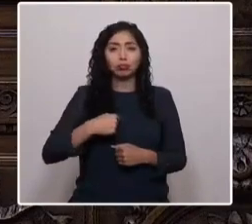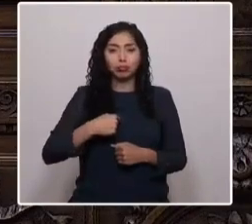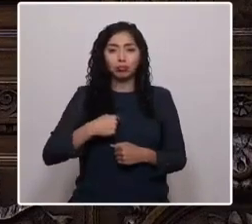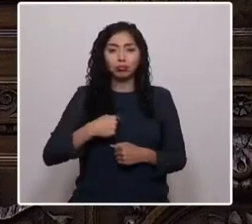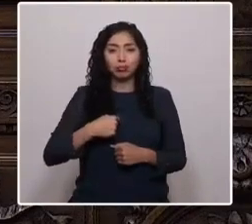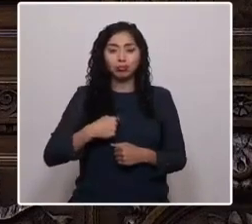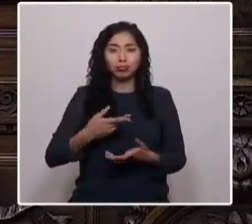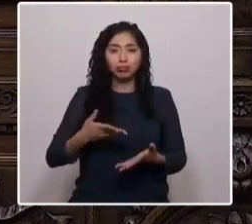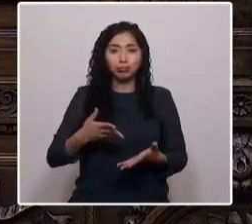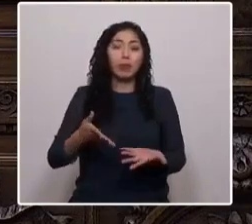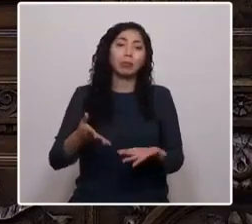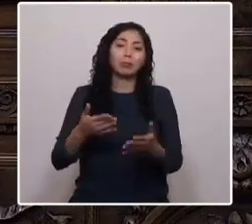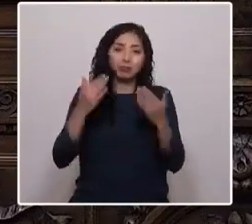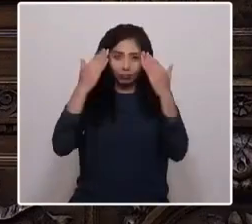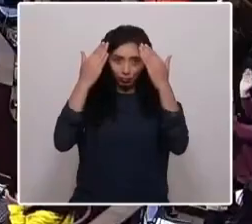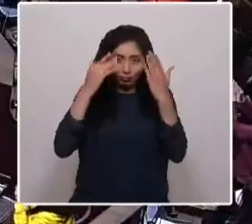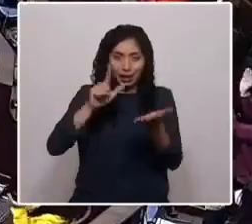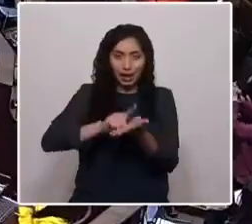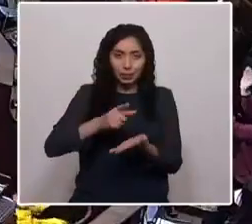mauro